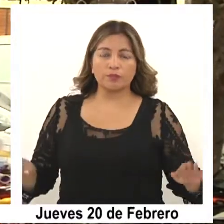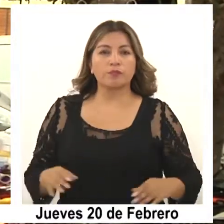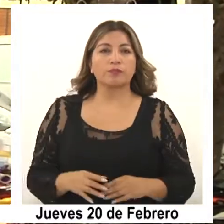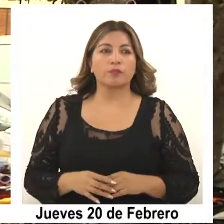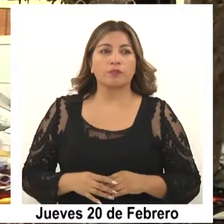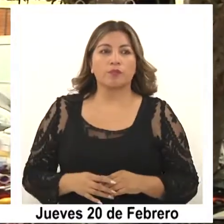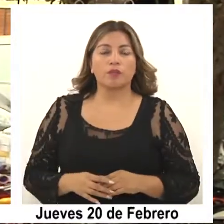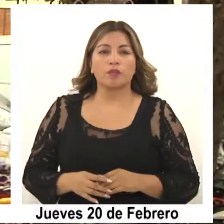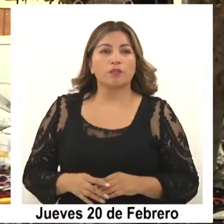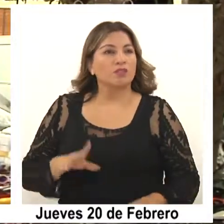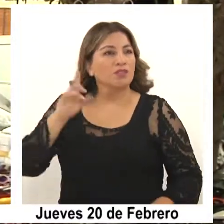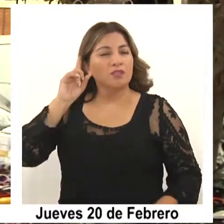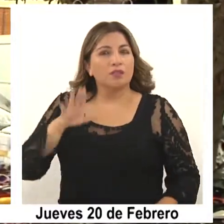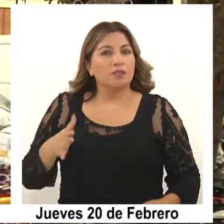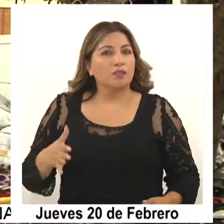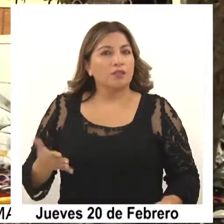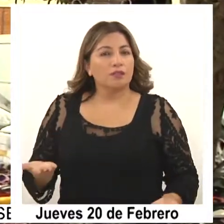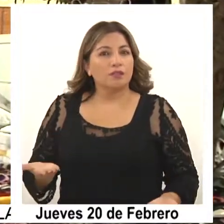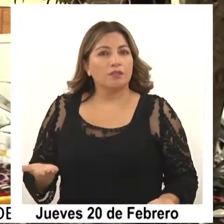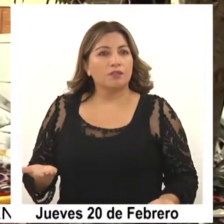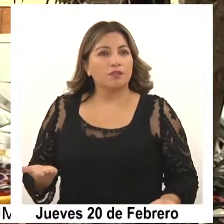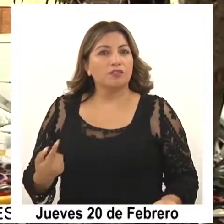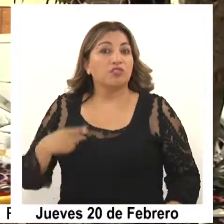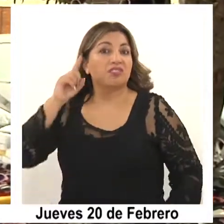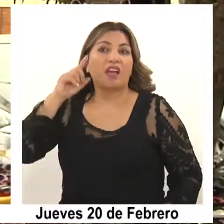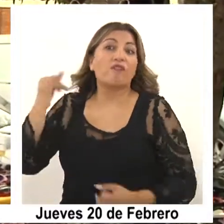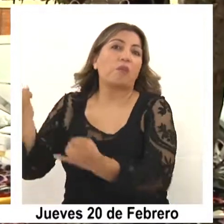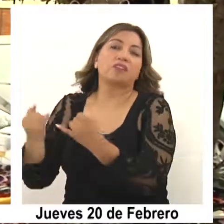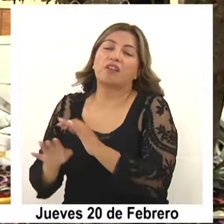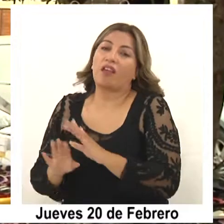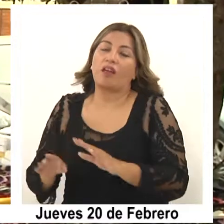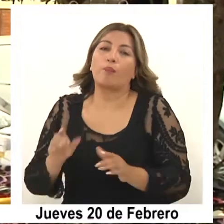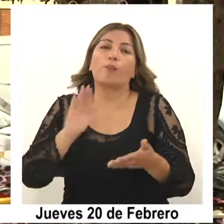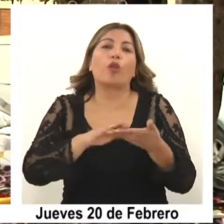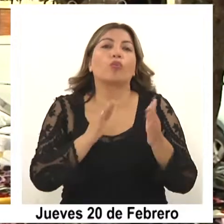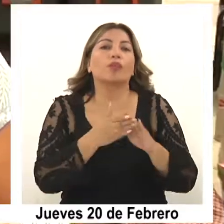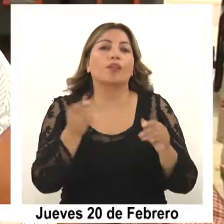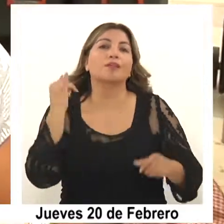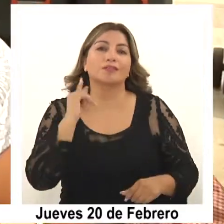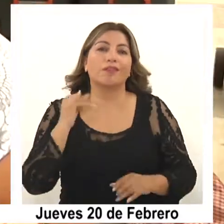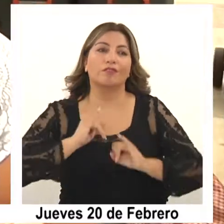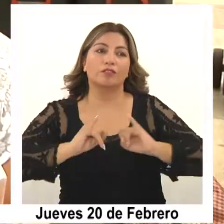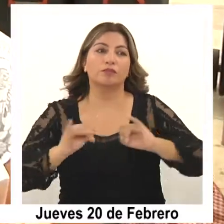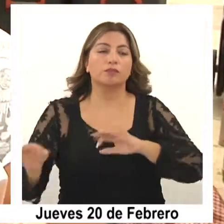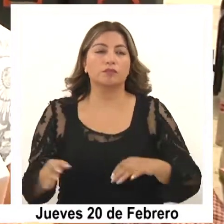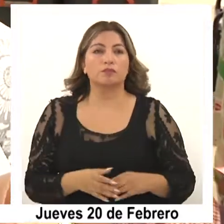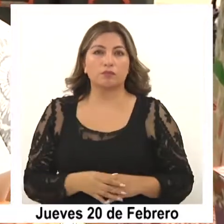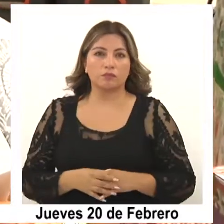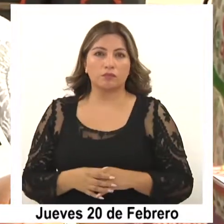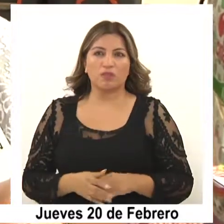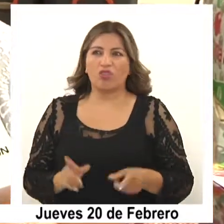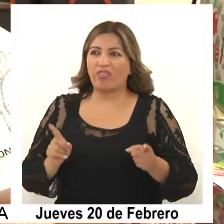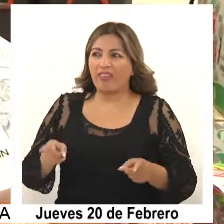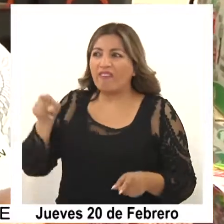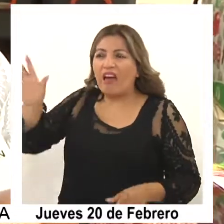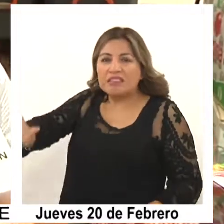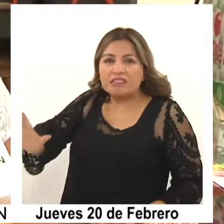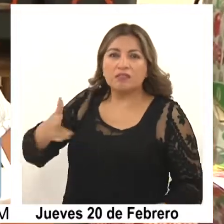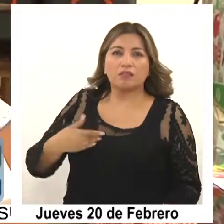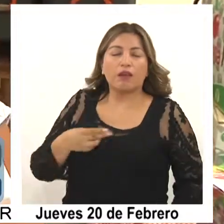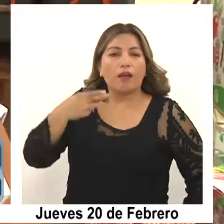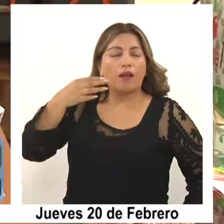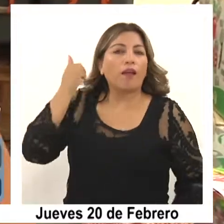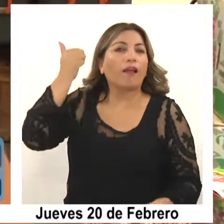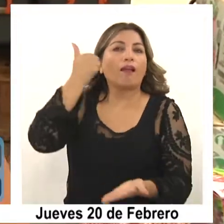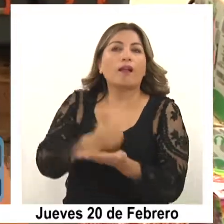me imagino que tampoco nos tienen por qué informar, pero a la comunidad sí. No deberían estar así, pues no, el alcalde